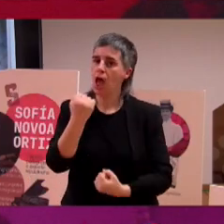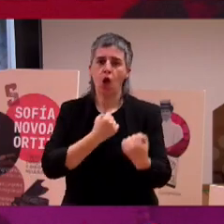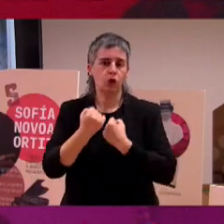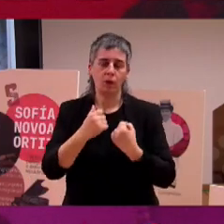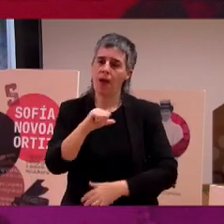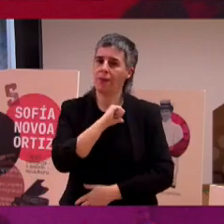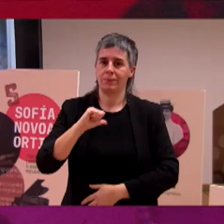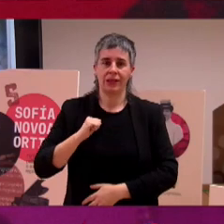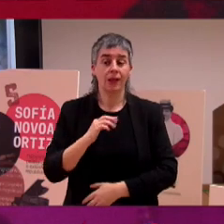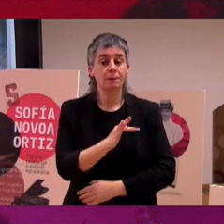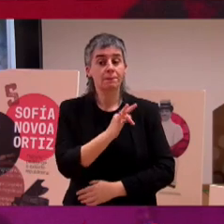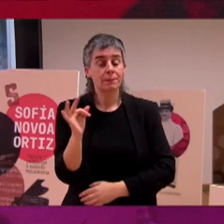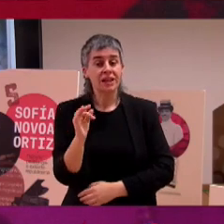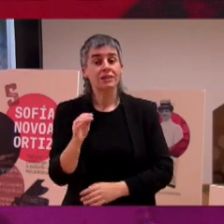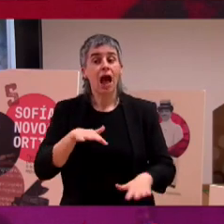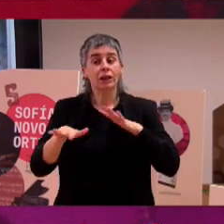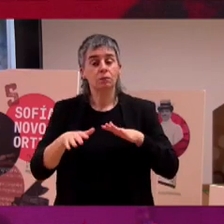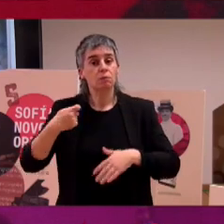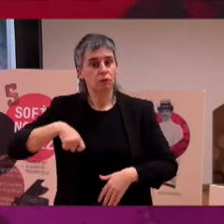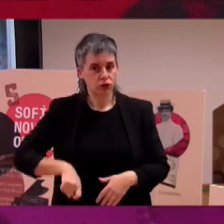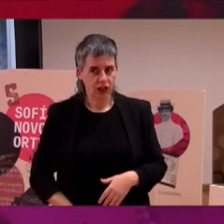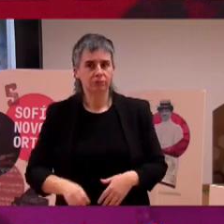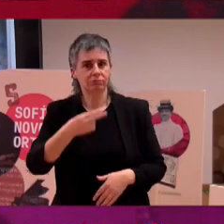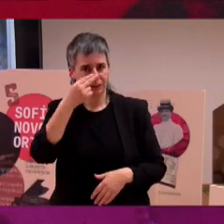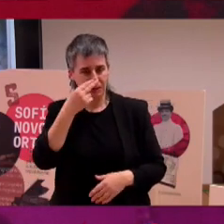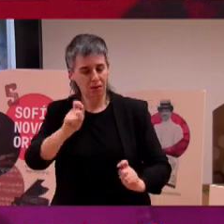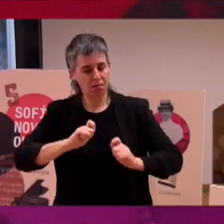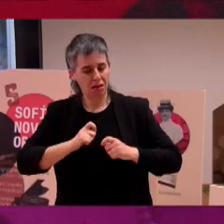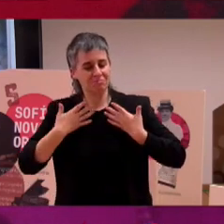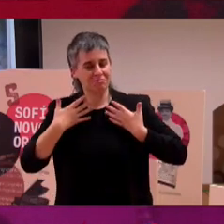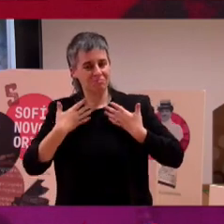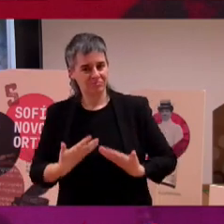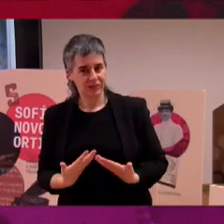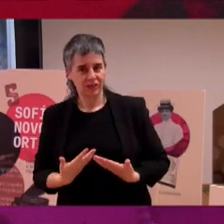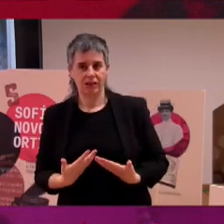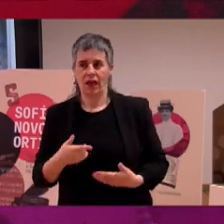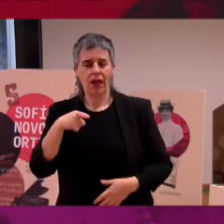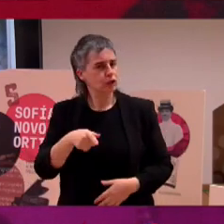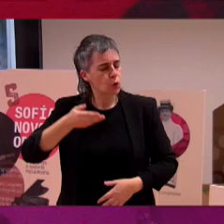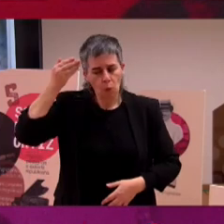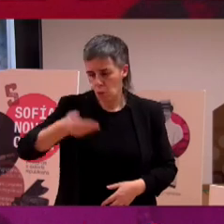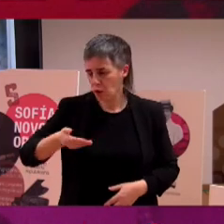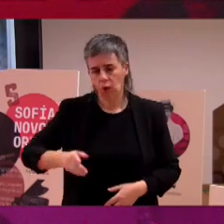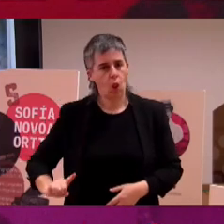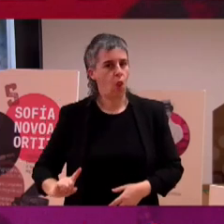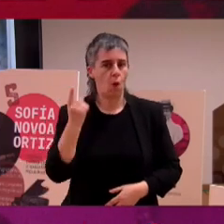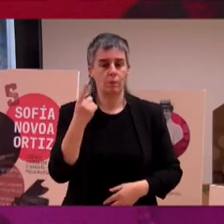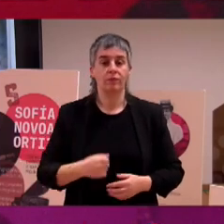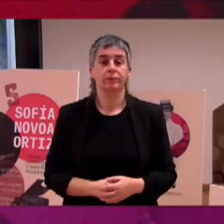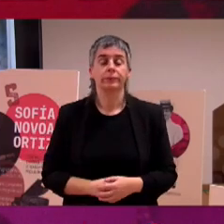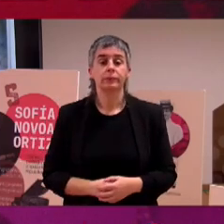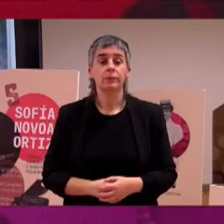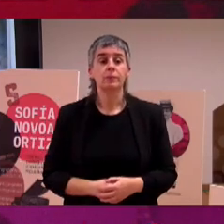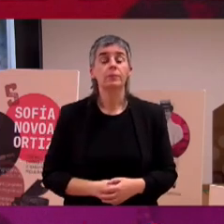independente e ter unha actividade profesional interesante e gratificante. Eran as dúas condicións. E a segunda constante